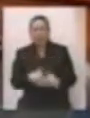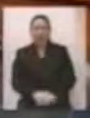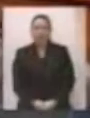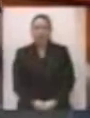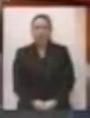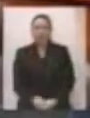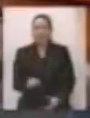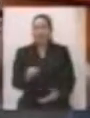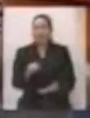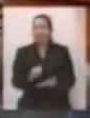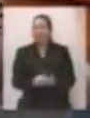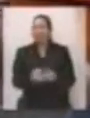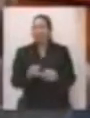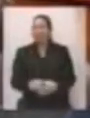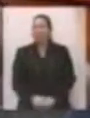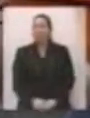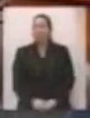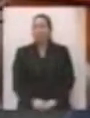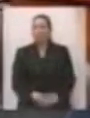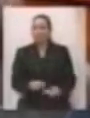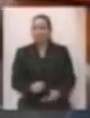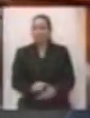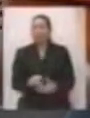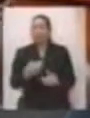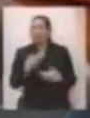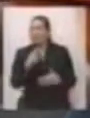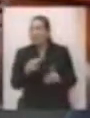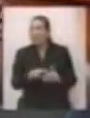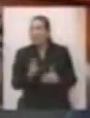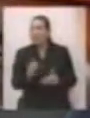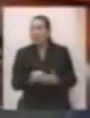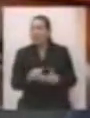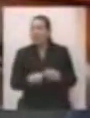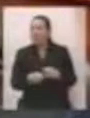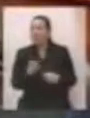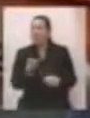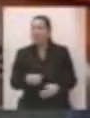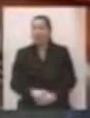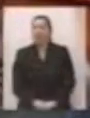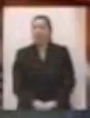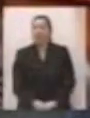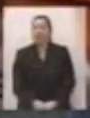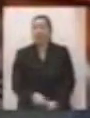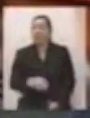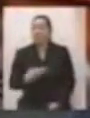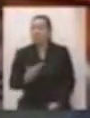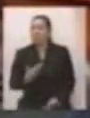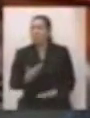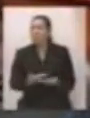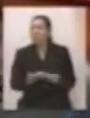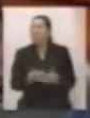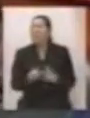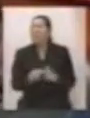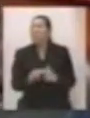señor, o con incitación indebida a la promiscuidad y hasta la trata de personas, se puede diagnosticar